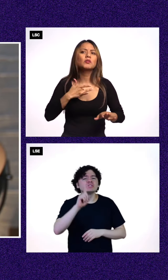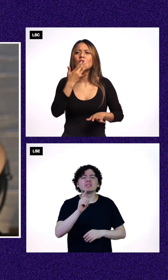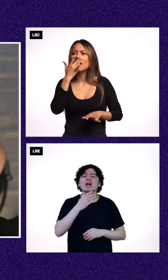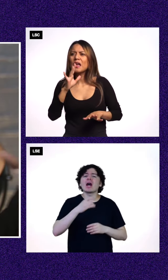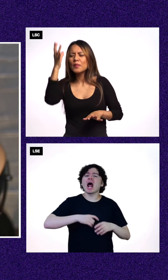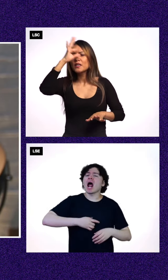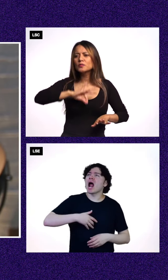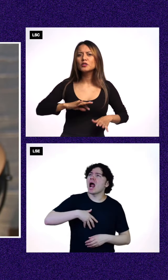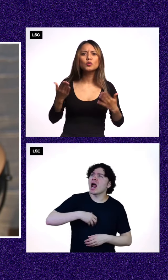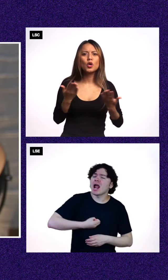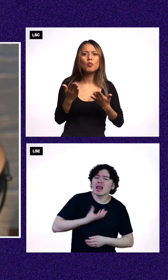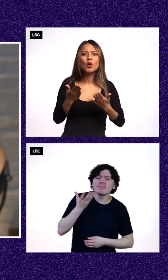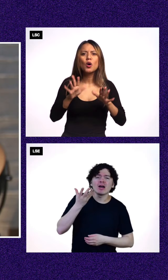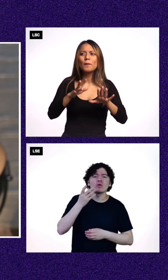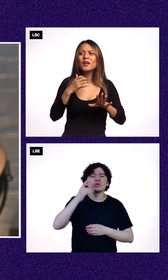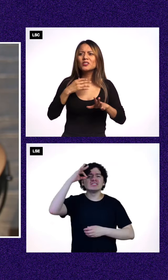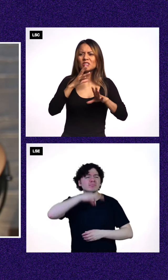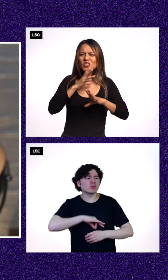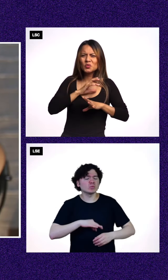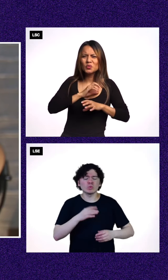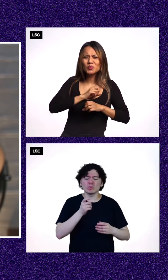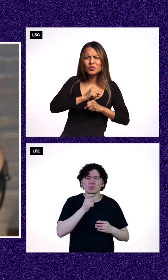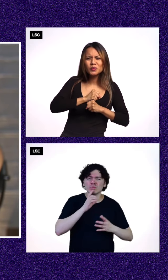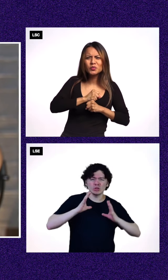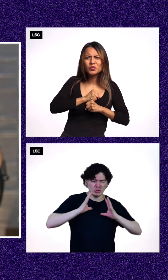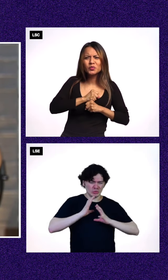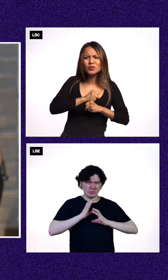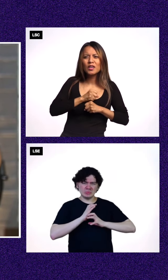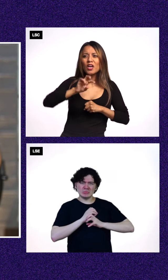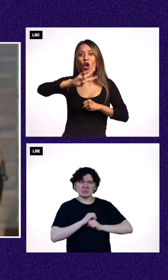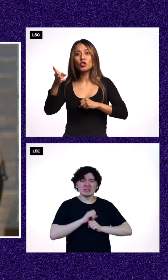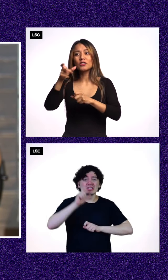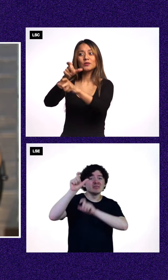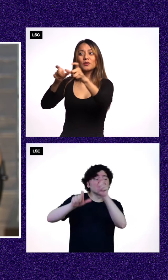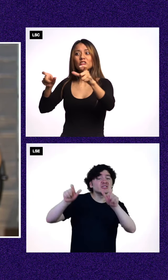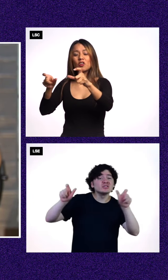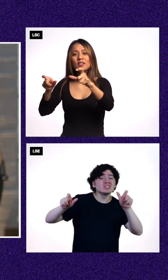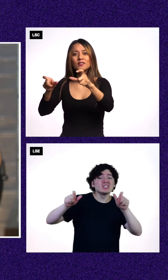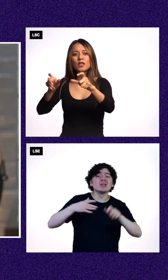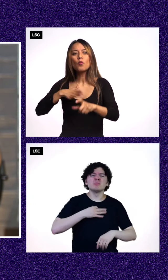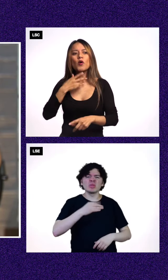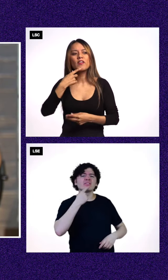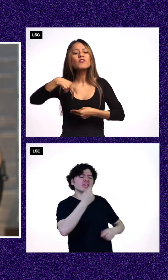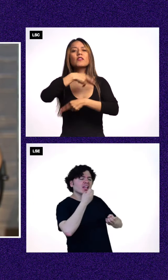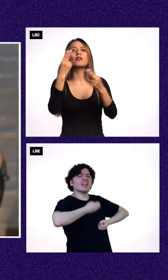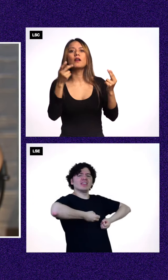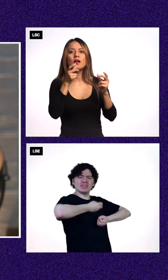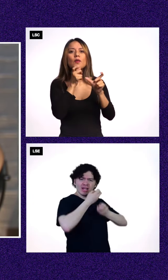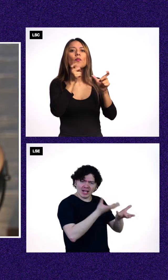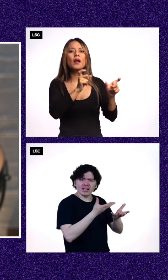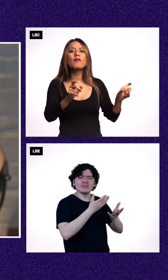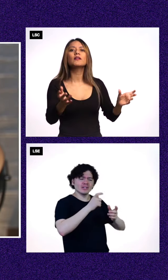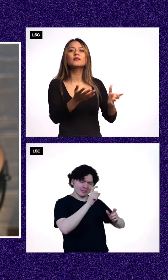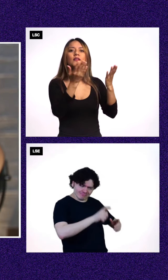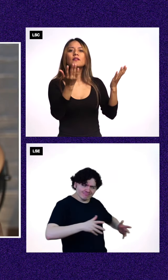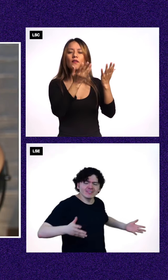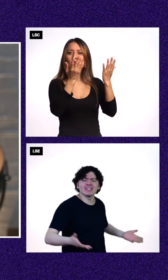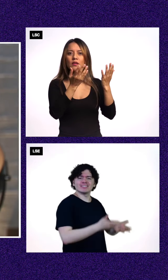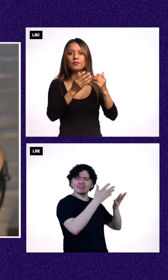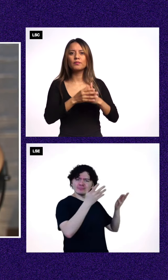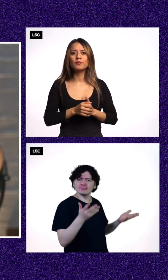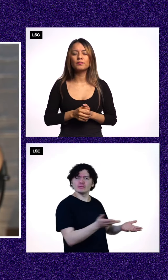sin importar lo que les esté oprimiendo o desafiando, yo creo que saldrán sintiéndose mejor que cuando entraron. Y